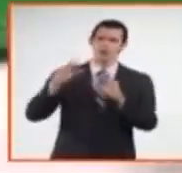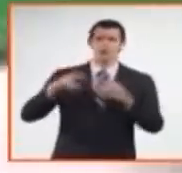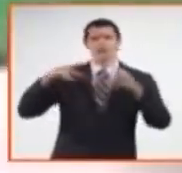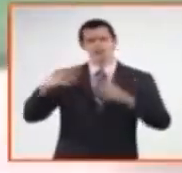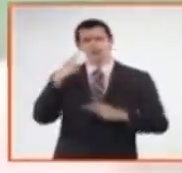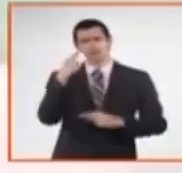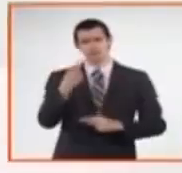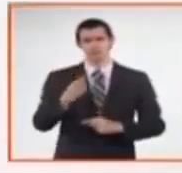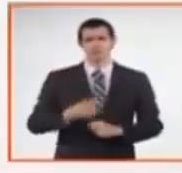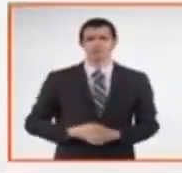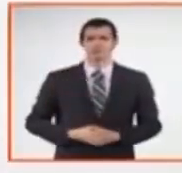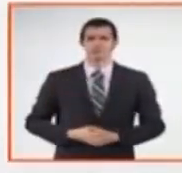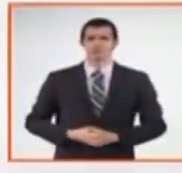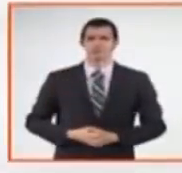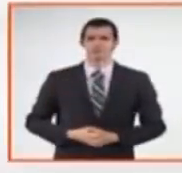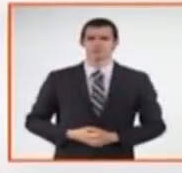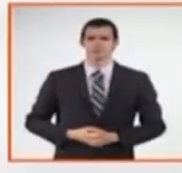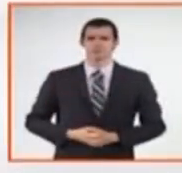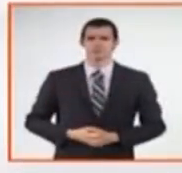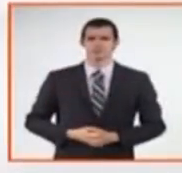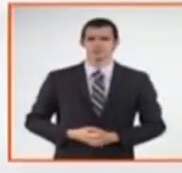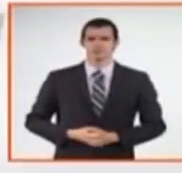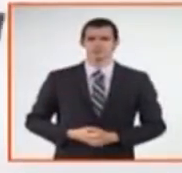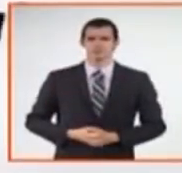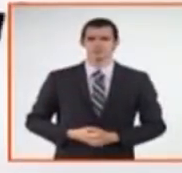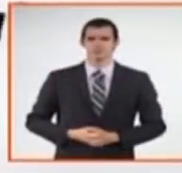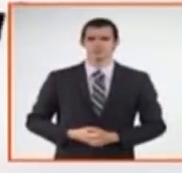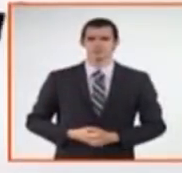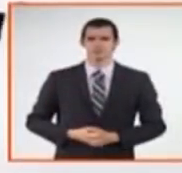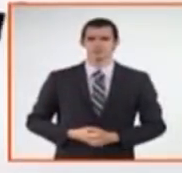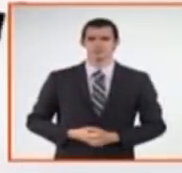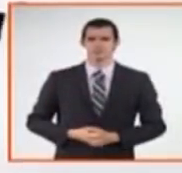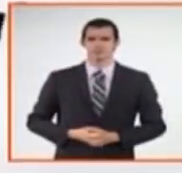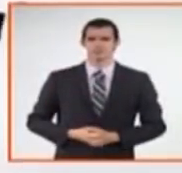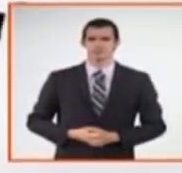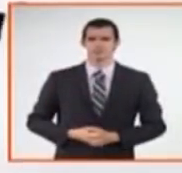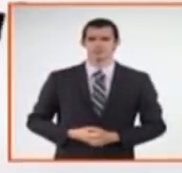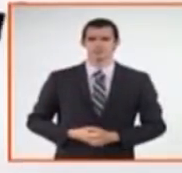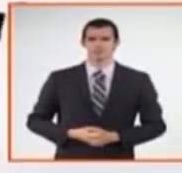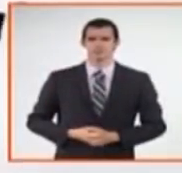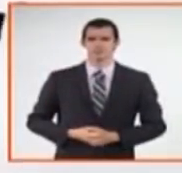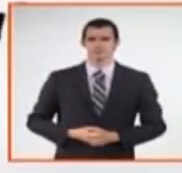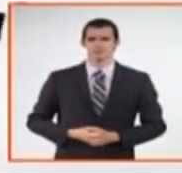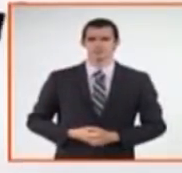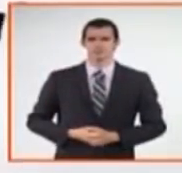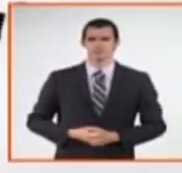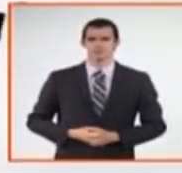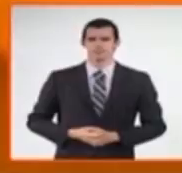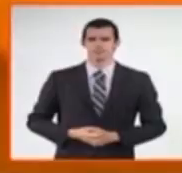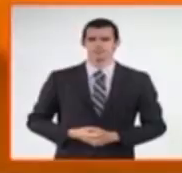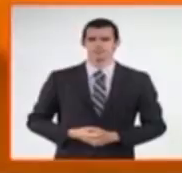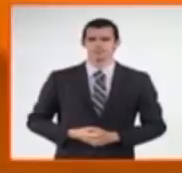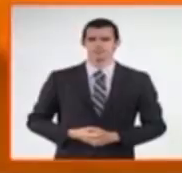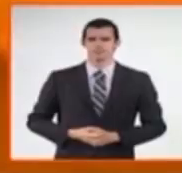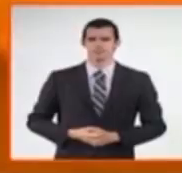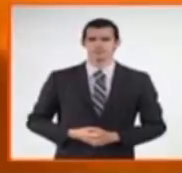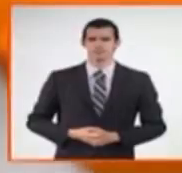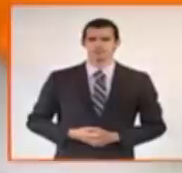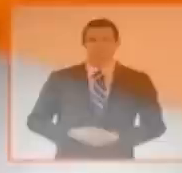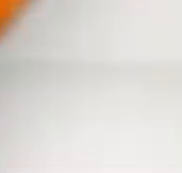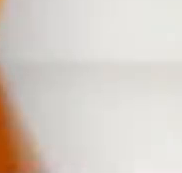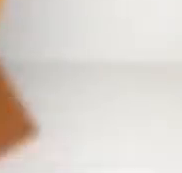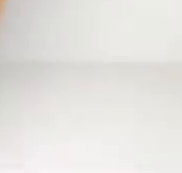día mesa redonda más allá de la noticia ah